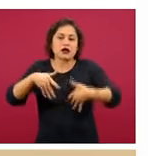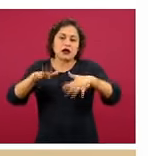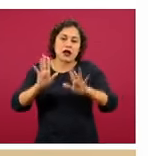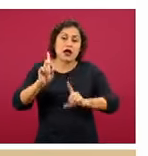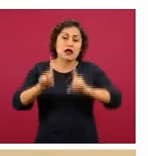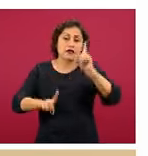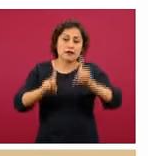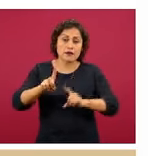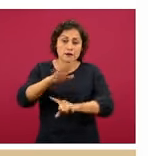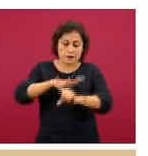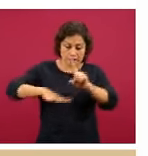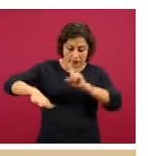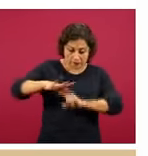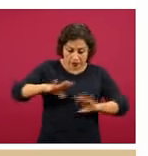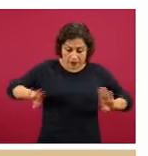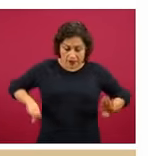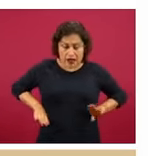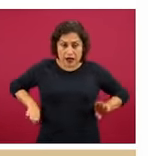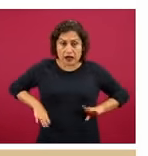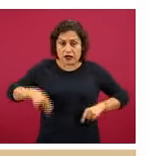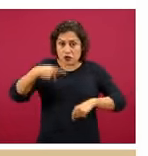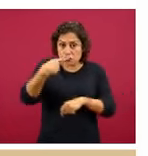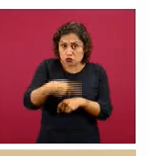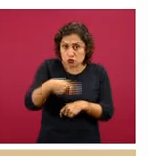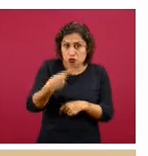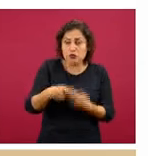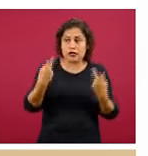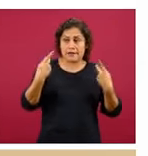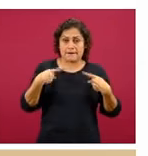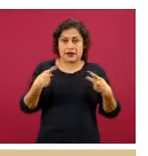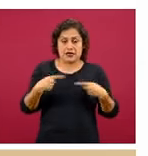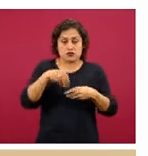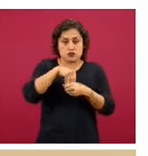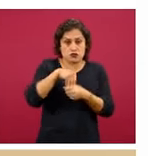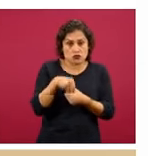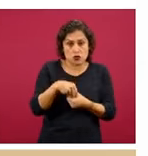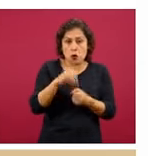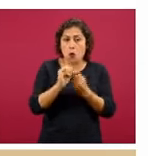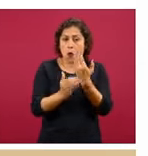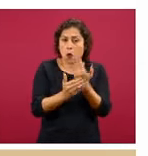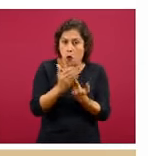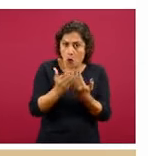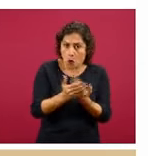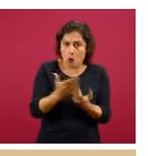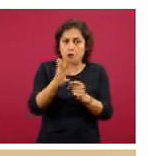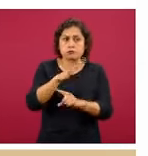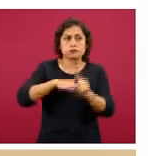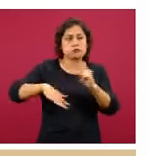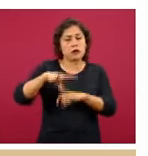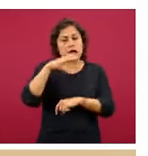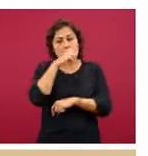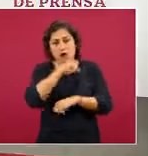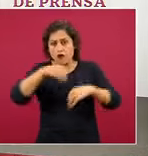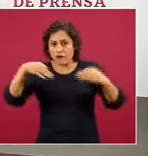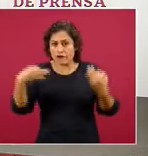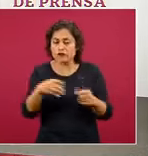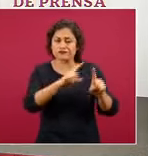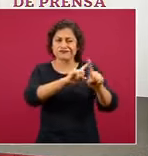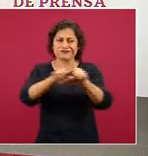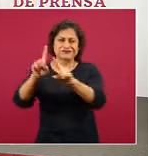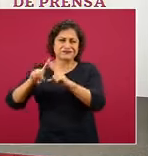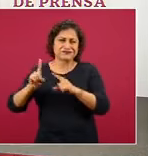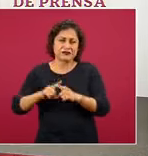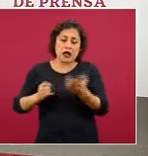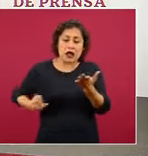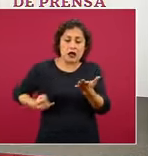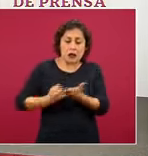características sociodemográficas, las características territoriales, las características climáticas, las políticas implementadas. Hay tantos